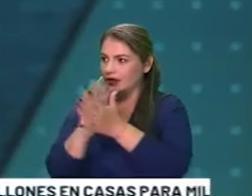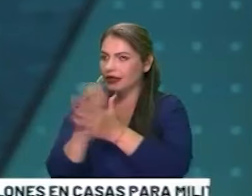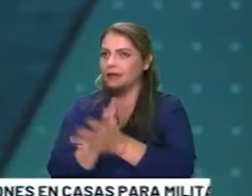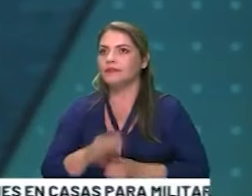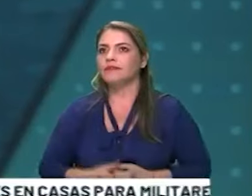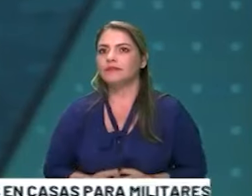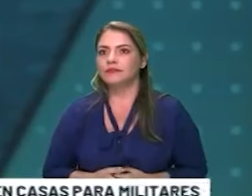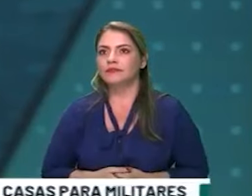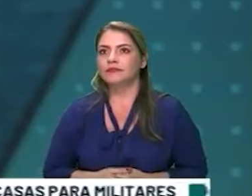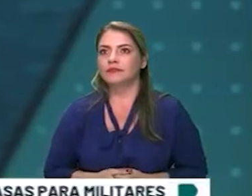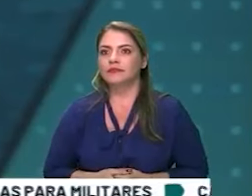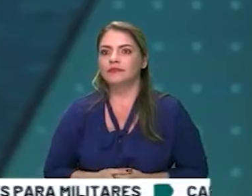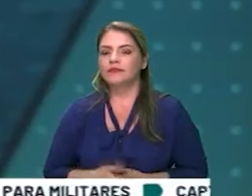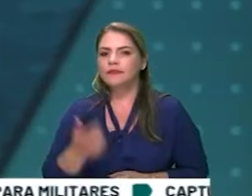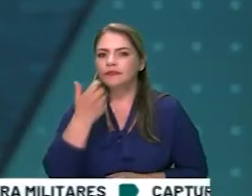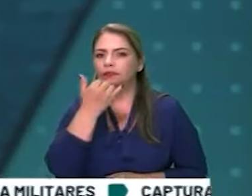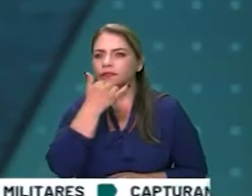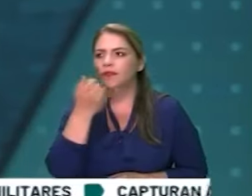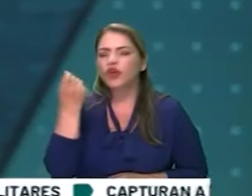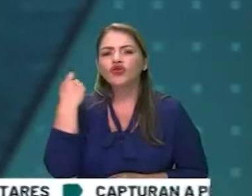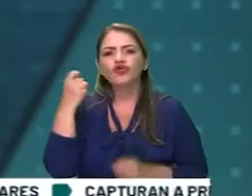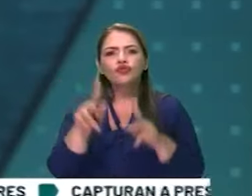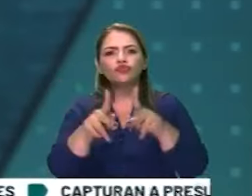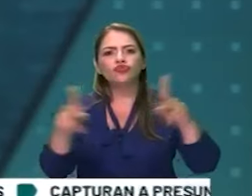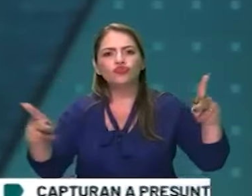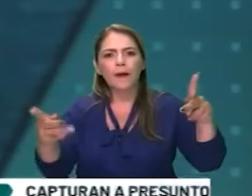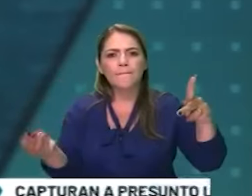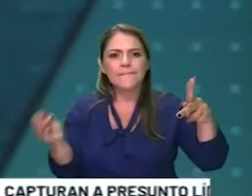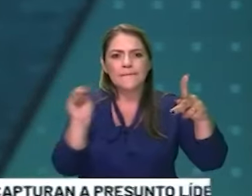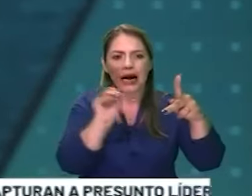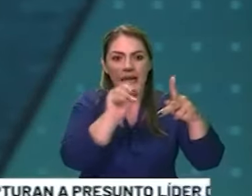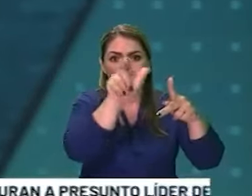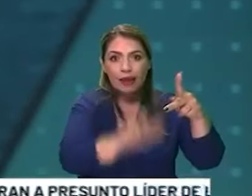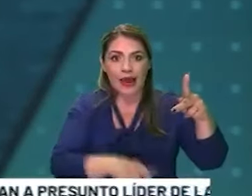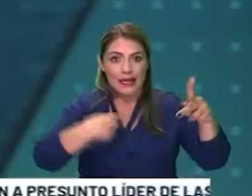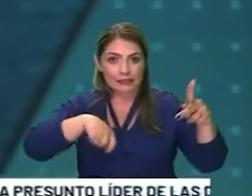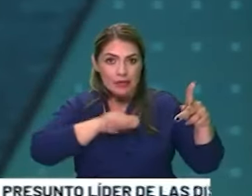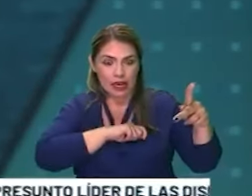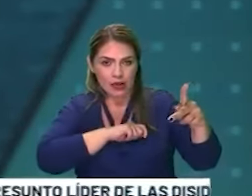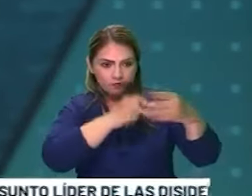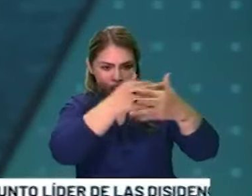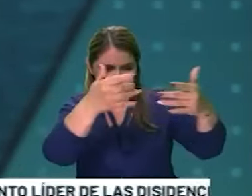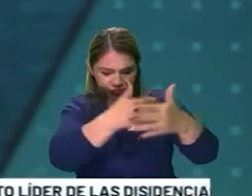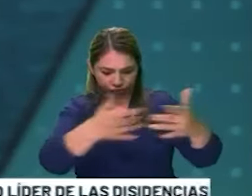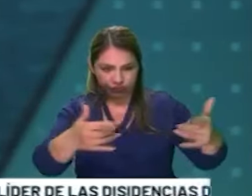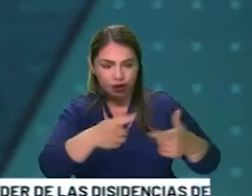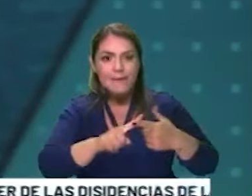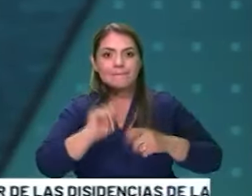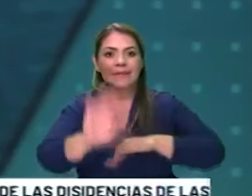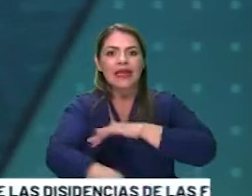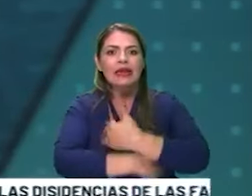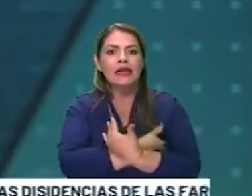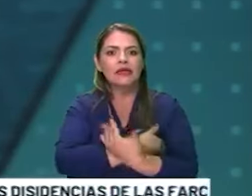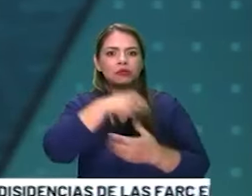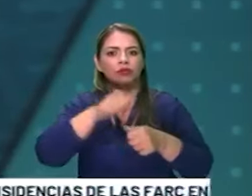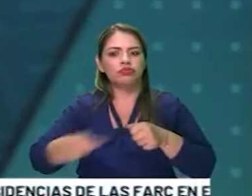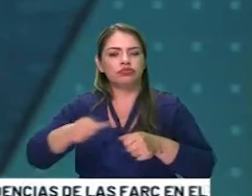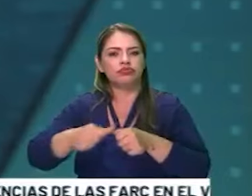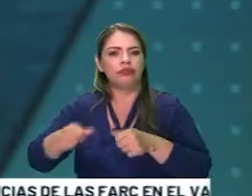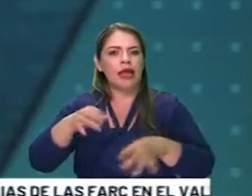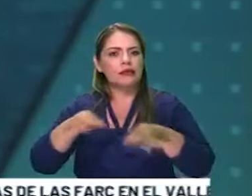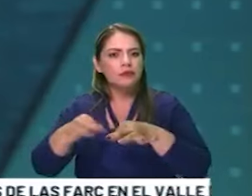en una reciente columna publicada en el diario el País de España edición América el exministro de Hacienda Juan Carlos echeverri explicó las razones que